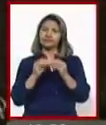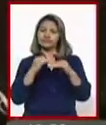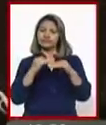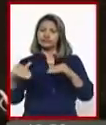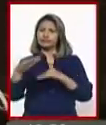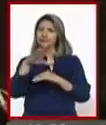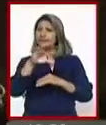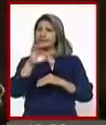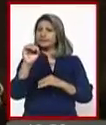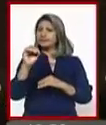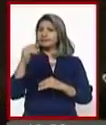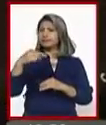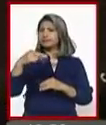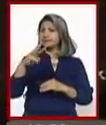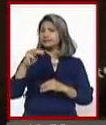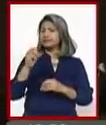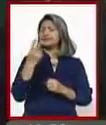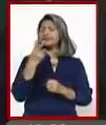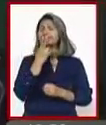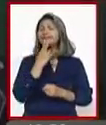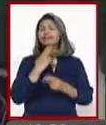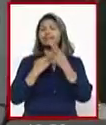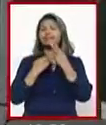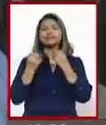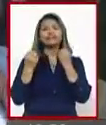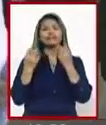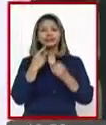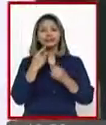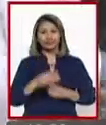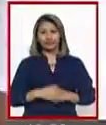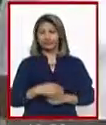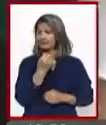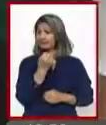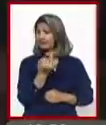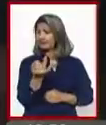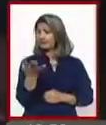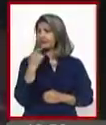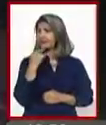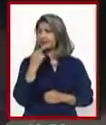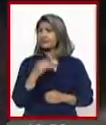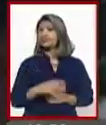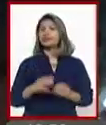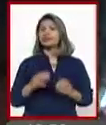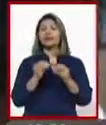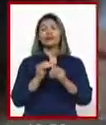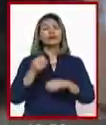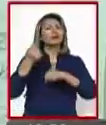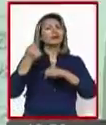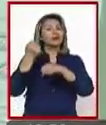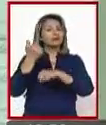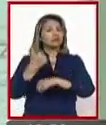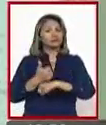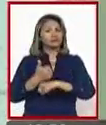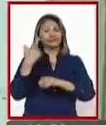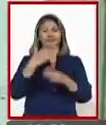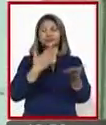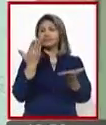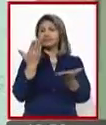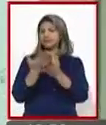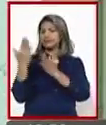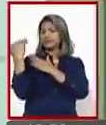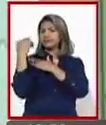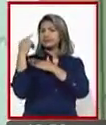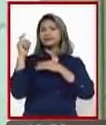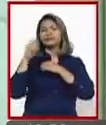de 500 mg de azúcar. Hemos derivado algunos casos que van a ir para nuestra fundación a Santa Cruz